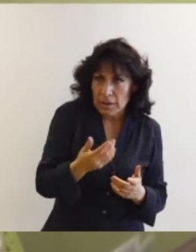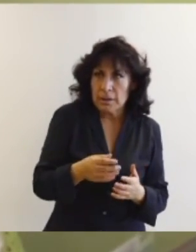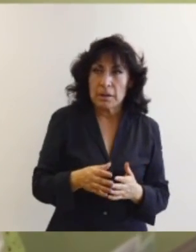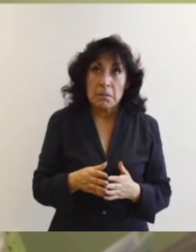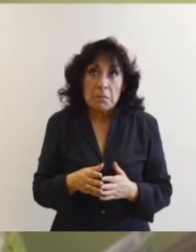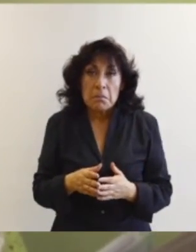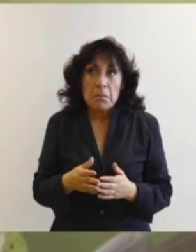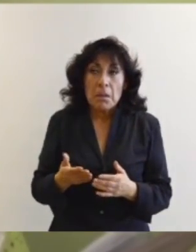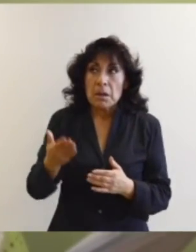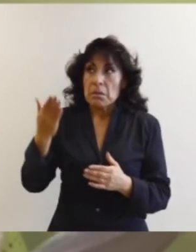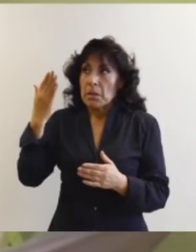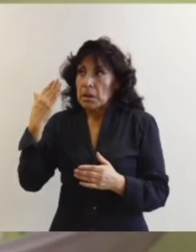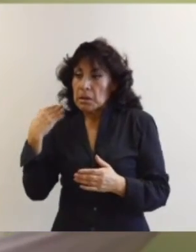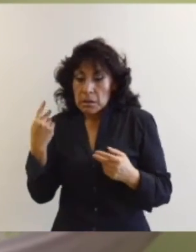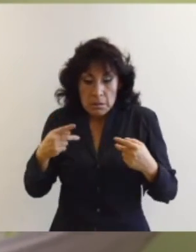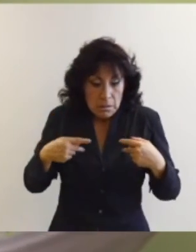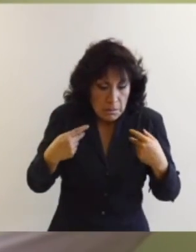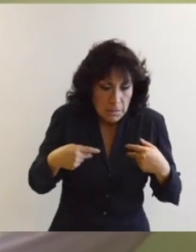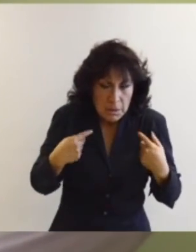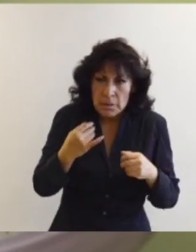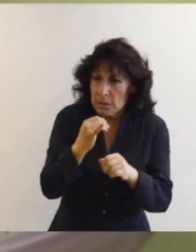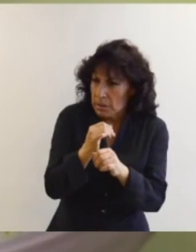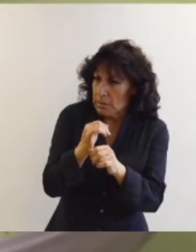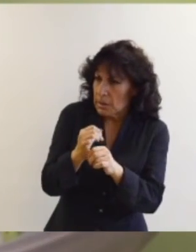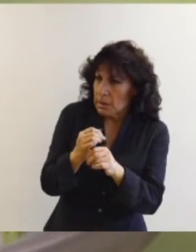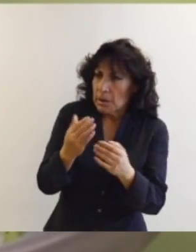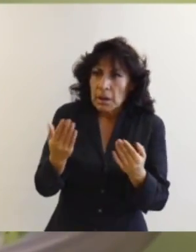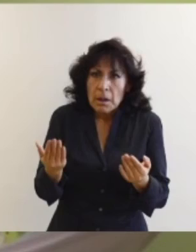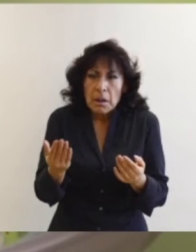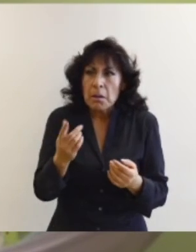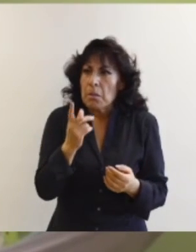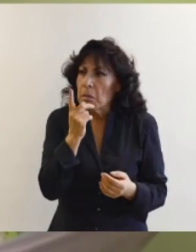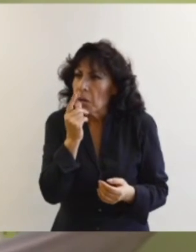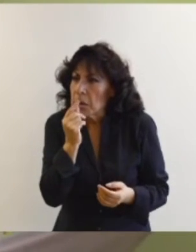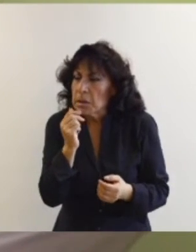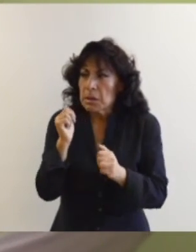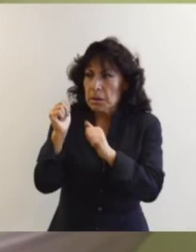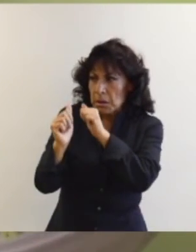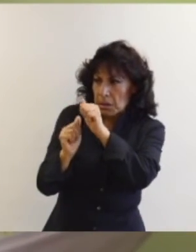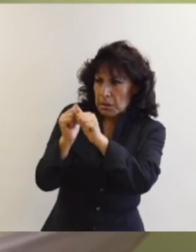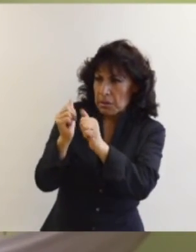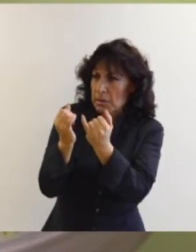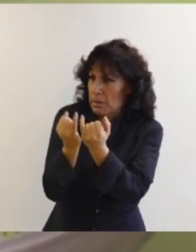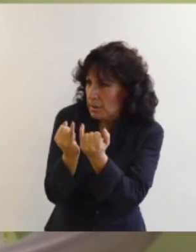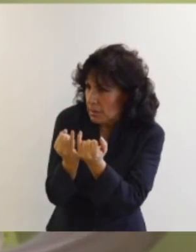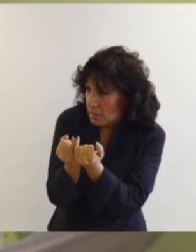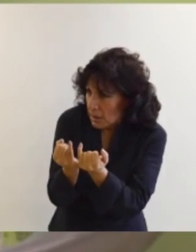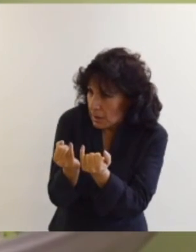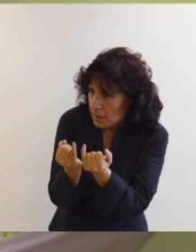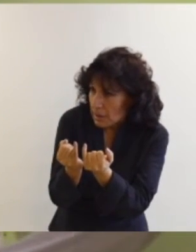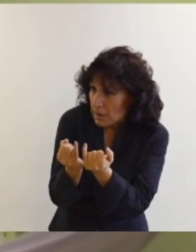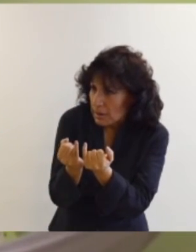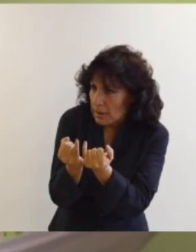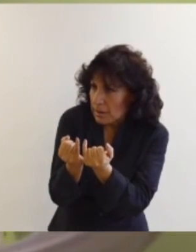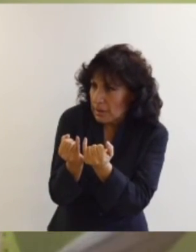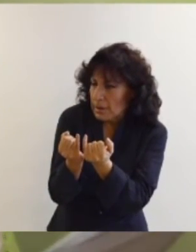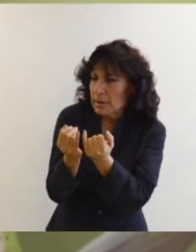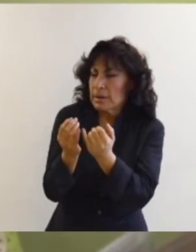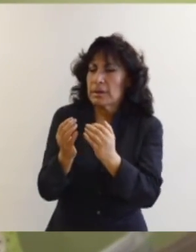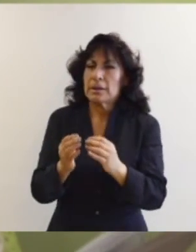curiosa. El pasado de las personas. No sabía yo que a los policías les